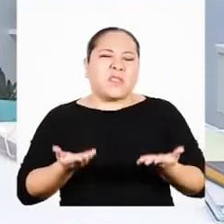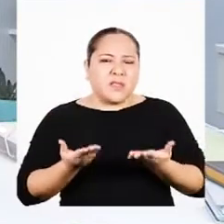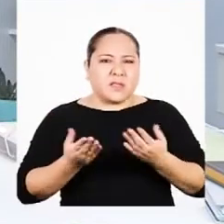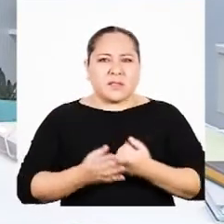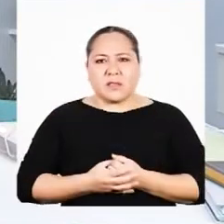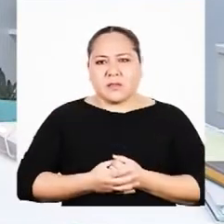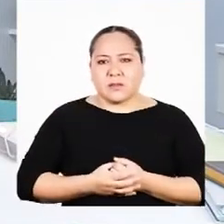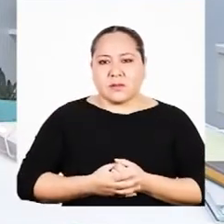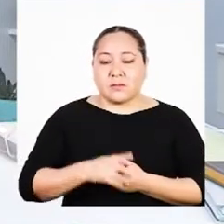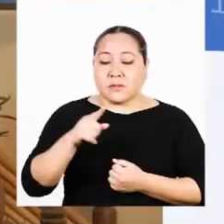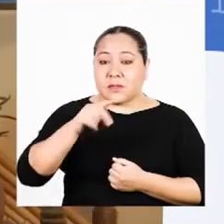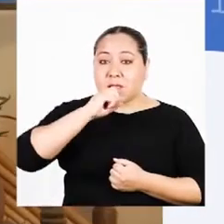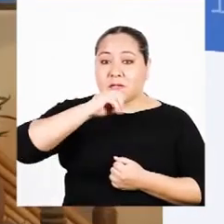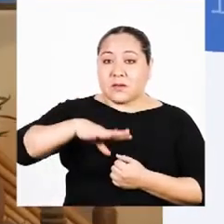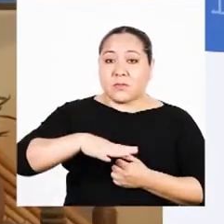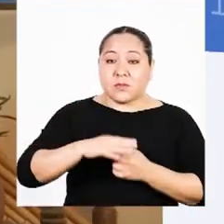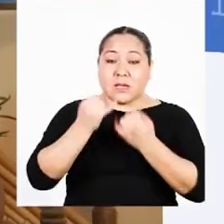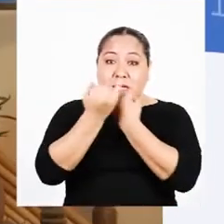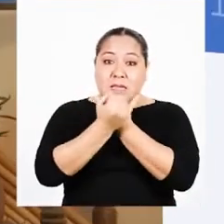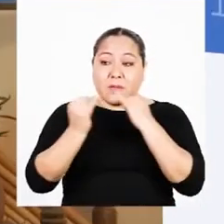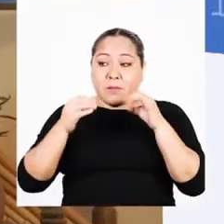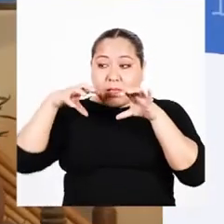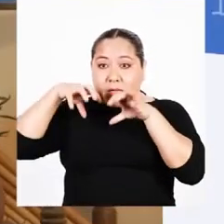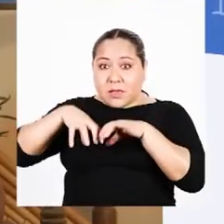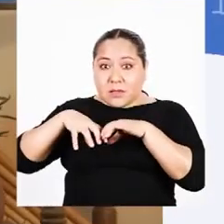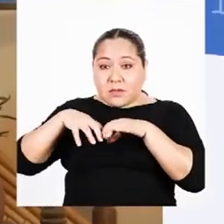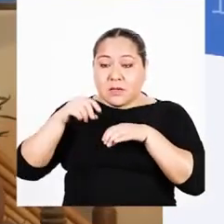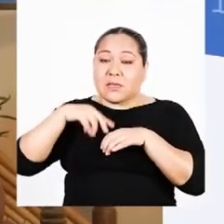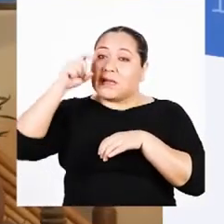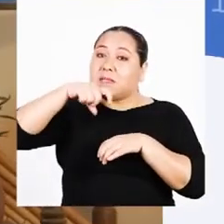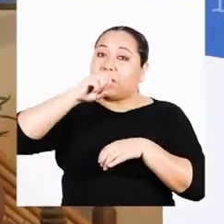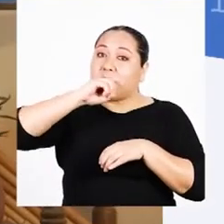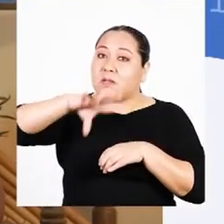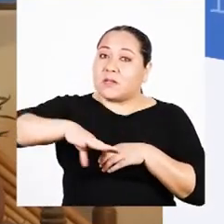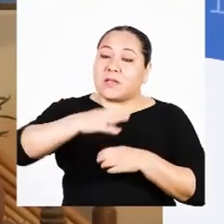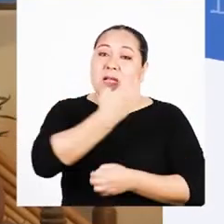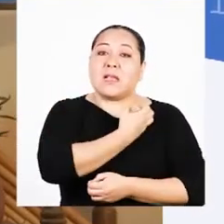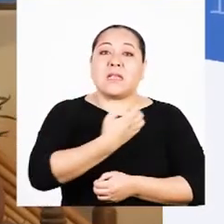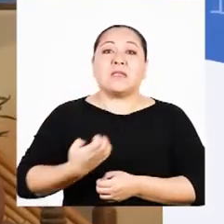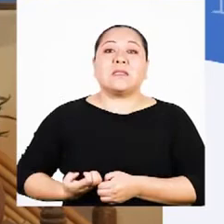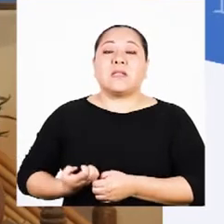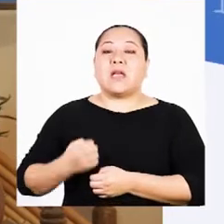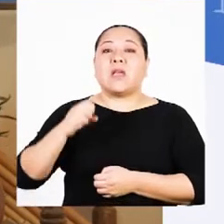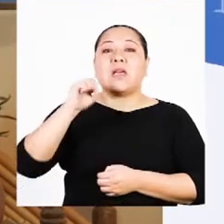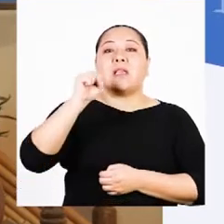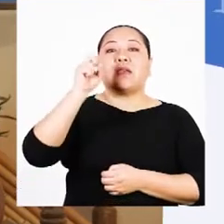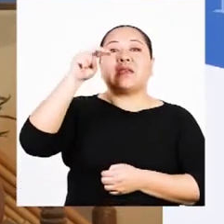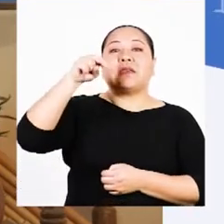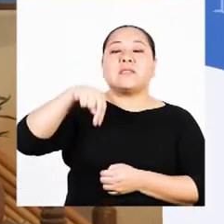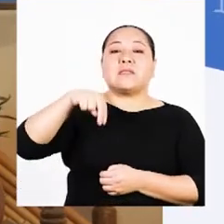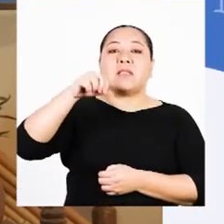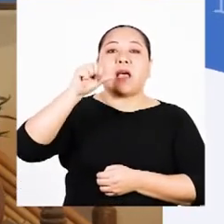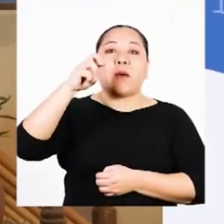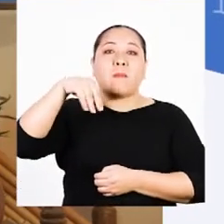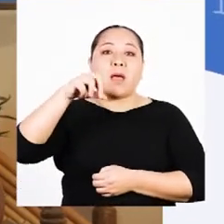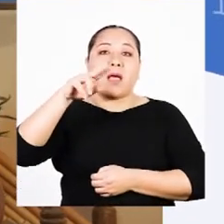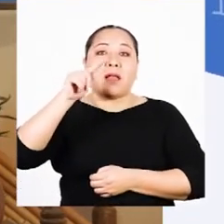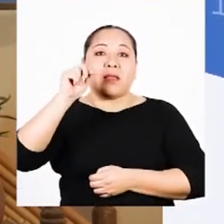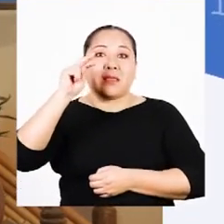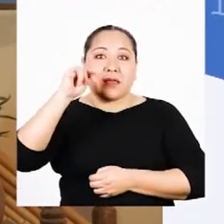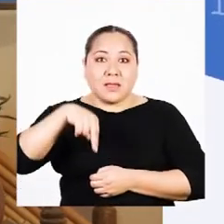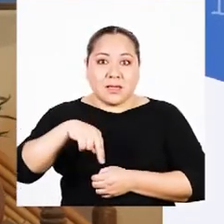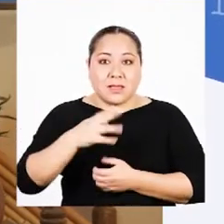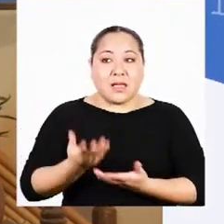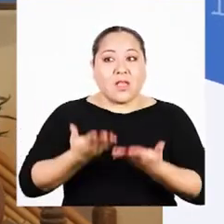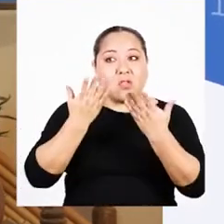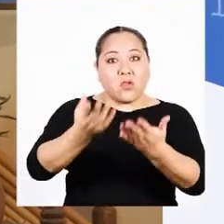la independencia? Si hablamos de la independencia, debemos mencionar el gobierno de don José de San Martín, el cual